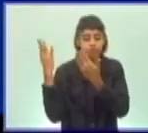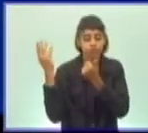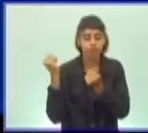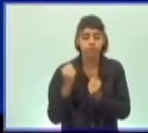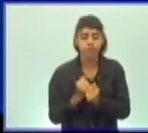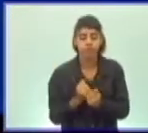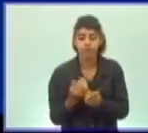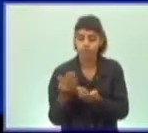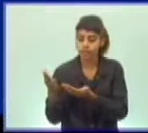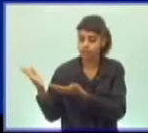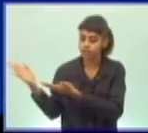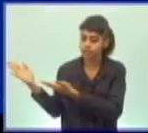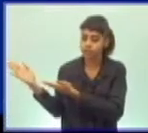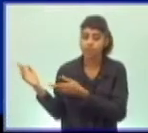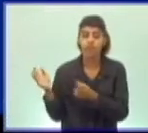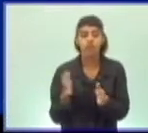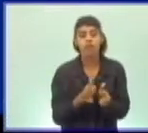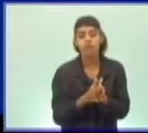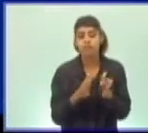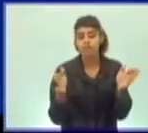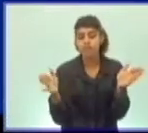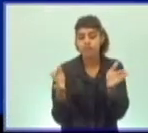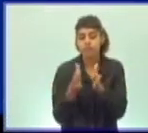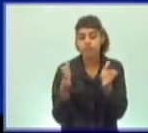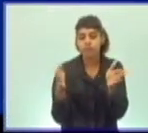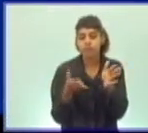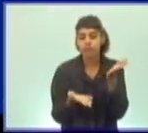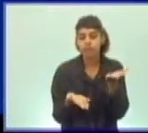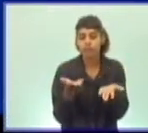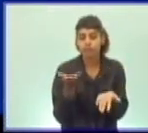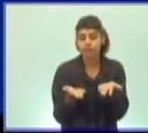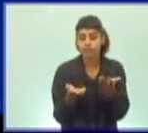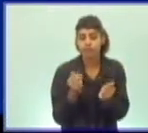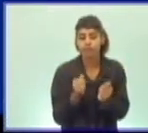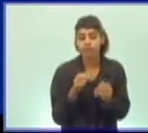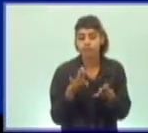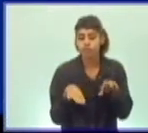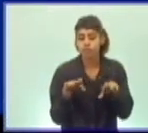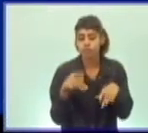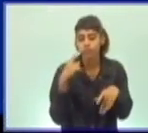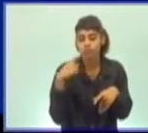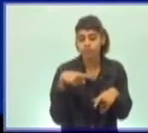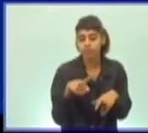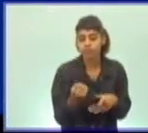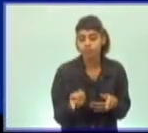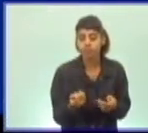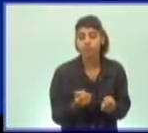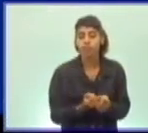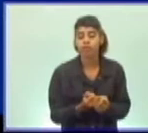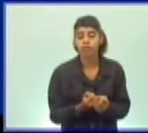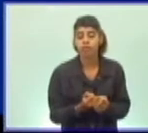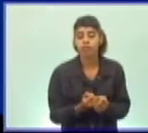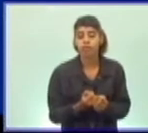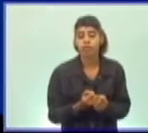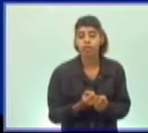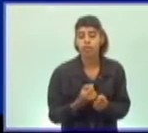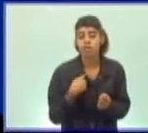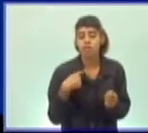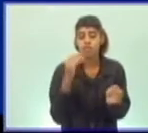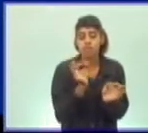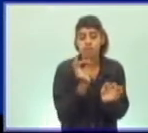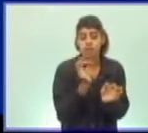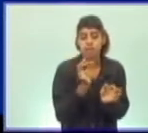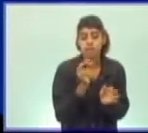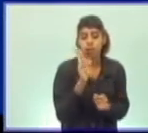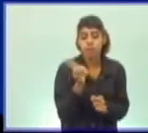átomo en un periodo, y aquí estamos observando el esquema comparativo. Evidentemente, esta es una propiedad que en el periodo disminuye